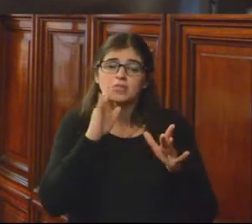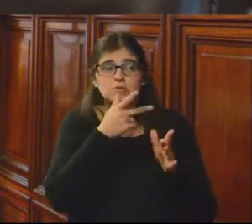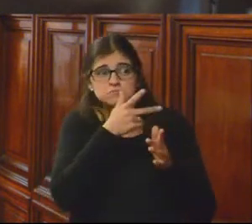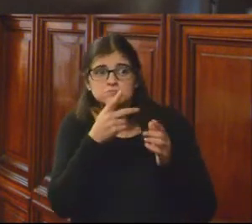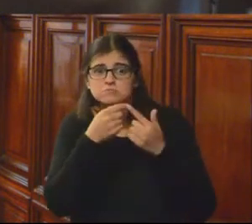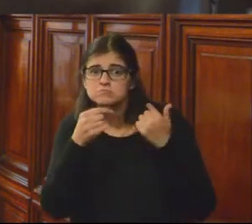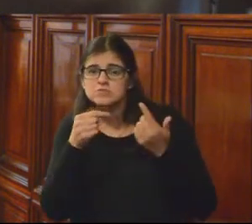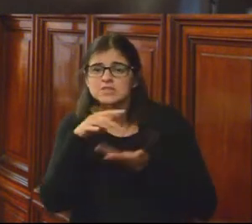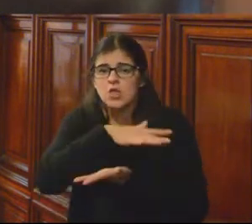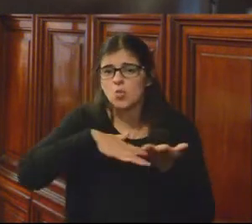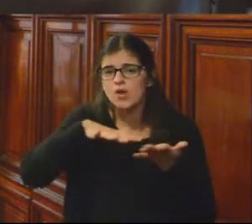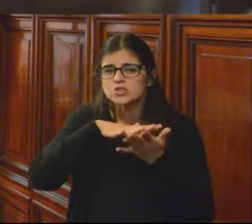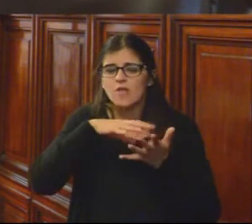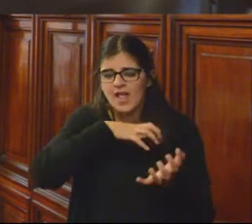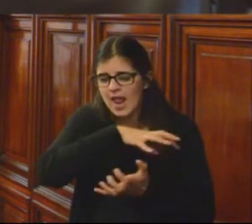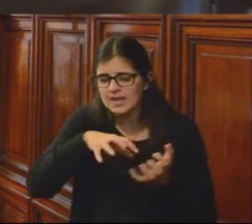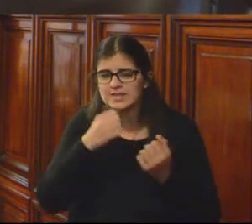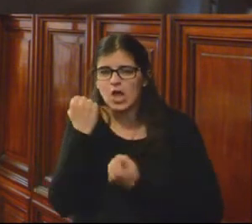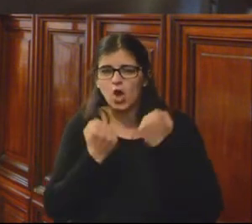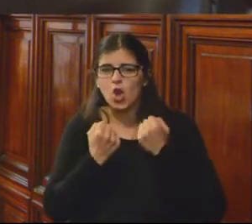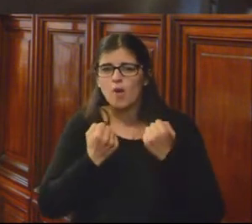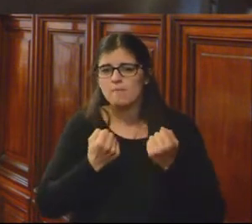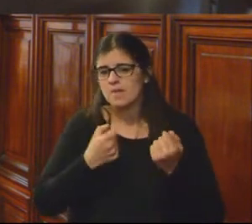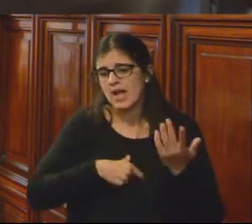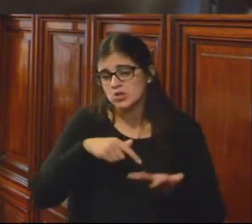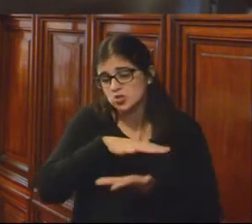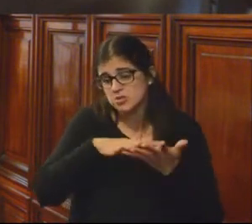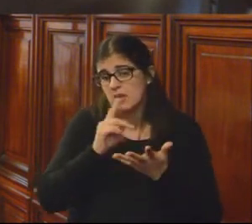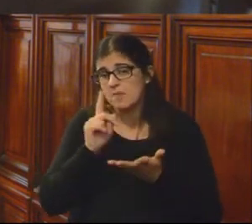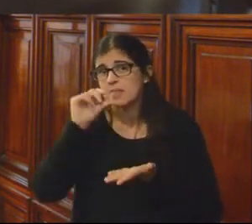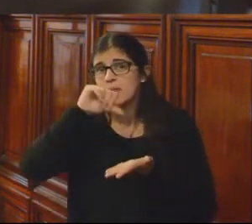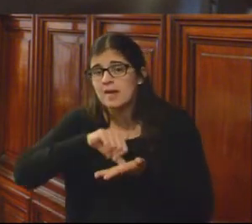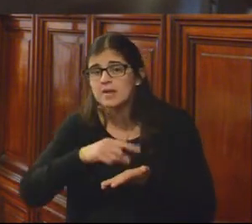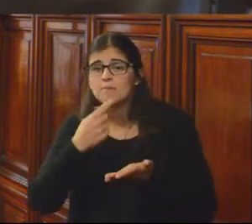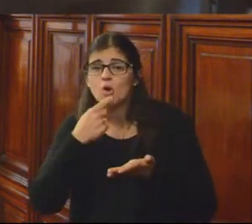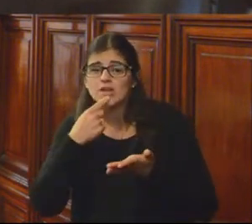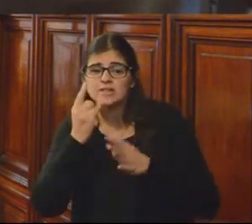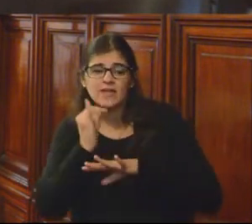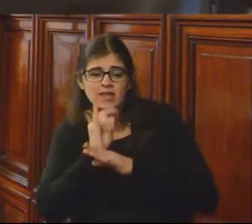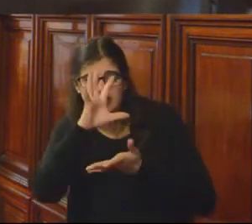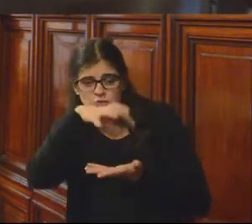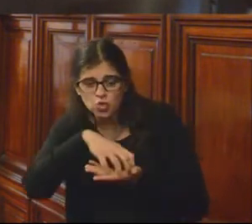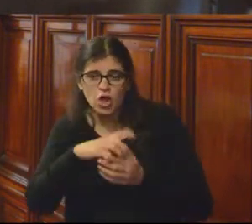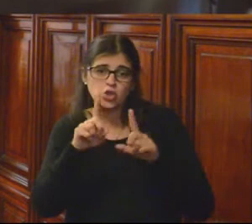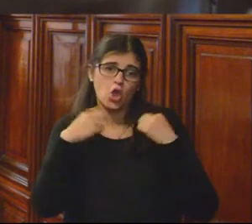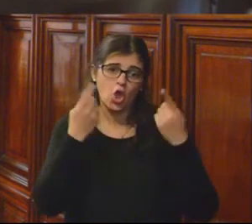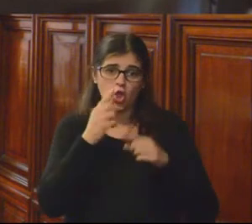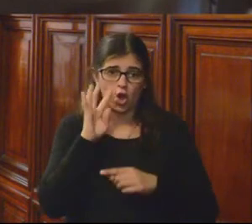situaciones de la crisis social o económica que vive el país o de la crisis política institucional que todos